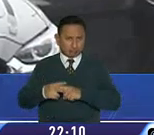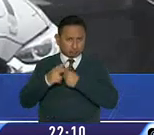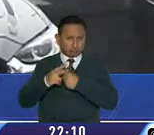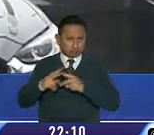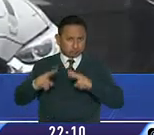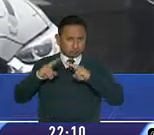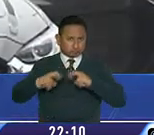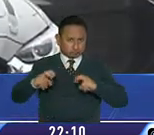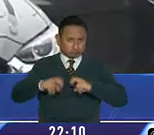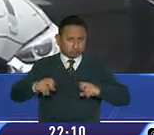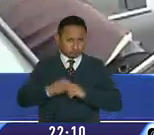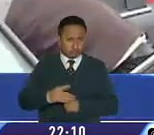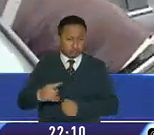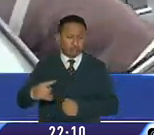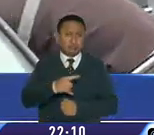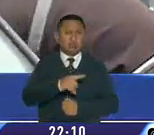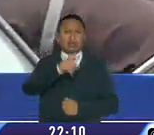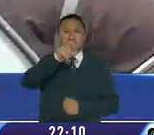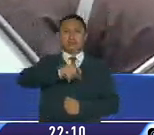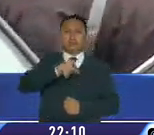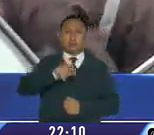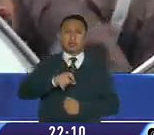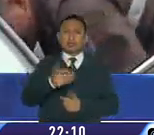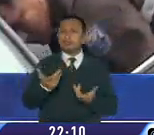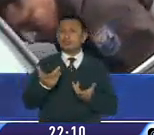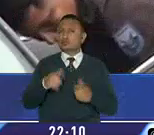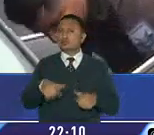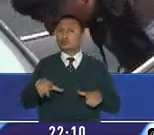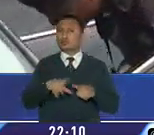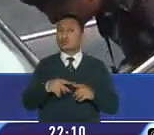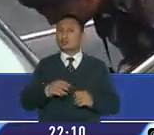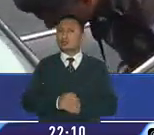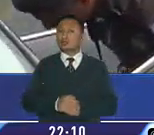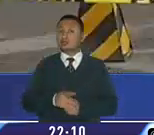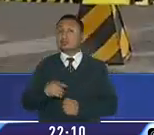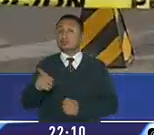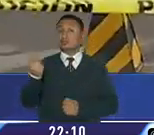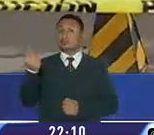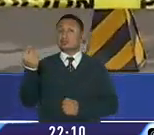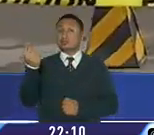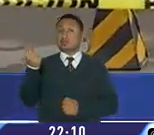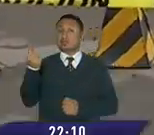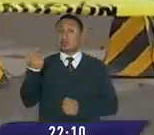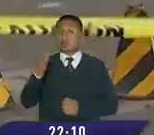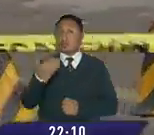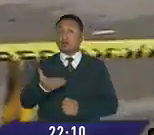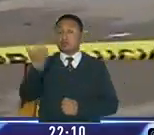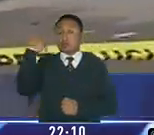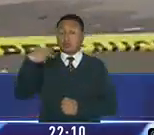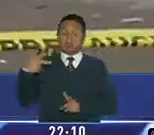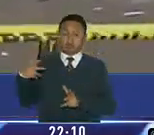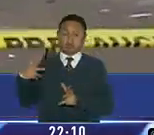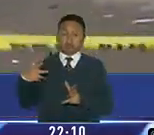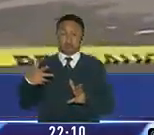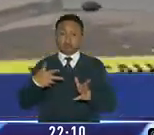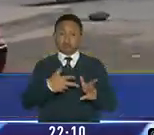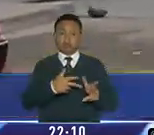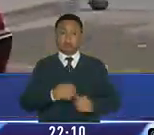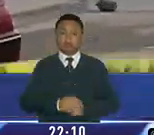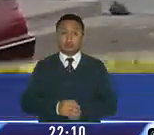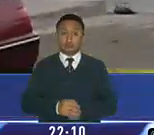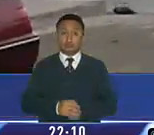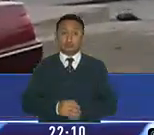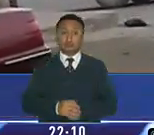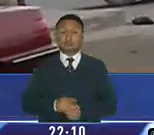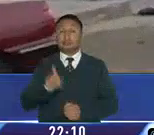de los sospechosos. De dinero lo han asaltado, lo han venido siguiendo. ¿Un chinito? Ajá. ¿De dónde? De arriba, que había estado, dice que ha salido de arriba con la